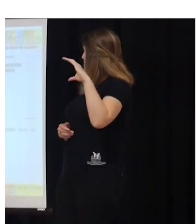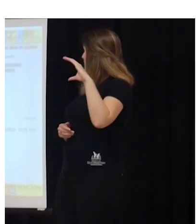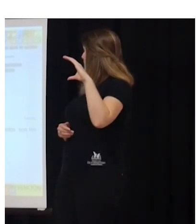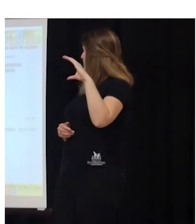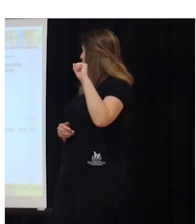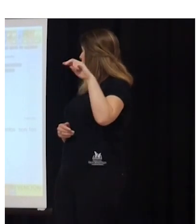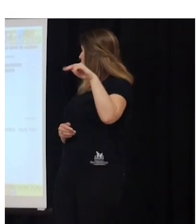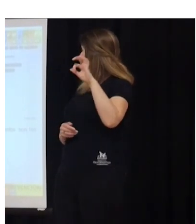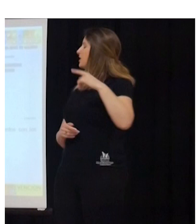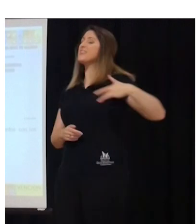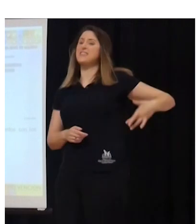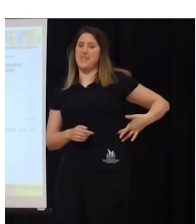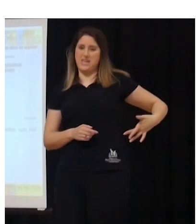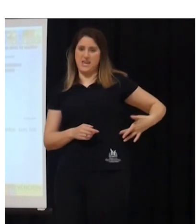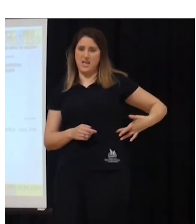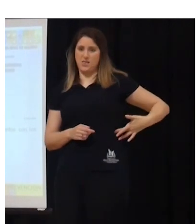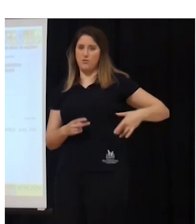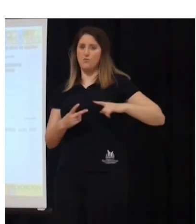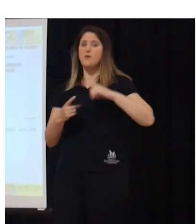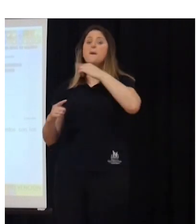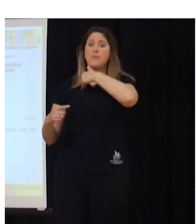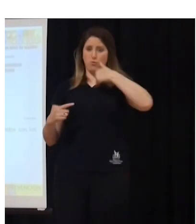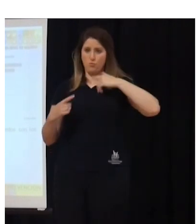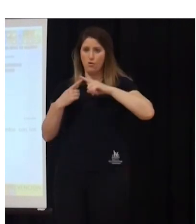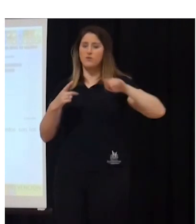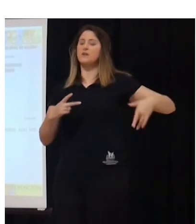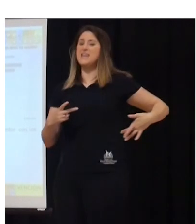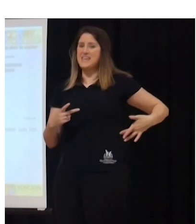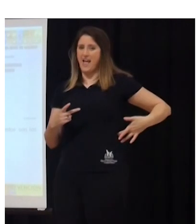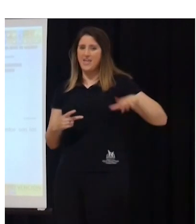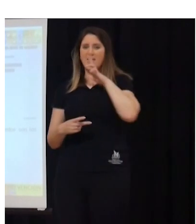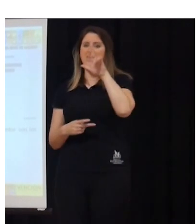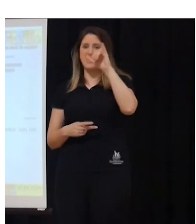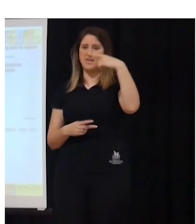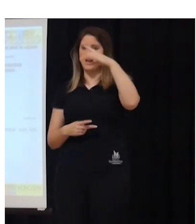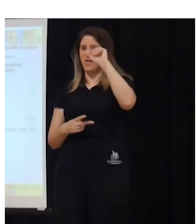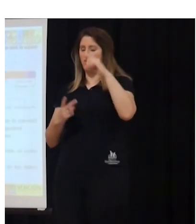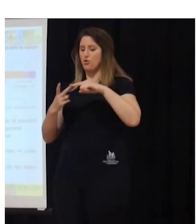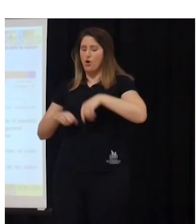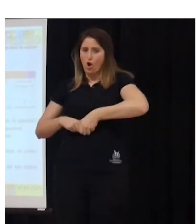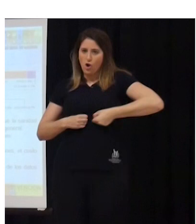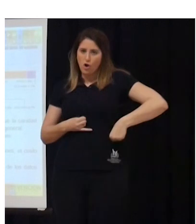segundo lugar, el cáncer de hígado. En tercer lugar, el cáncer colorrectal, el gástrico, etc.